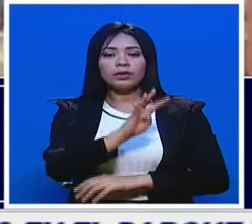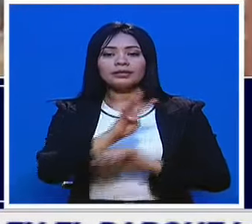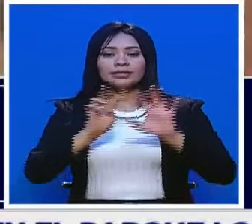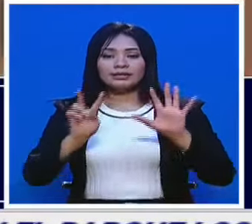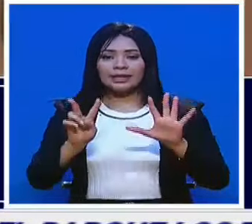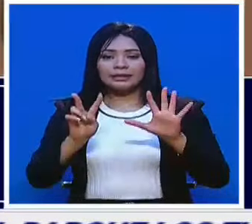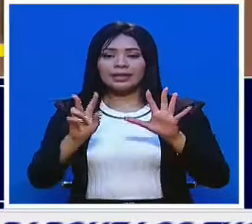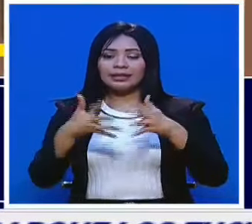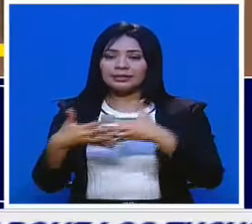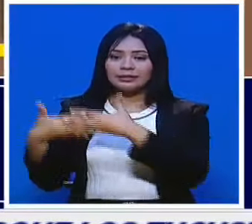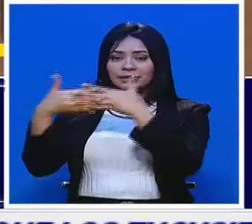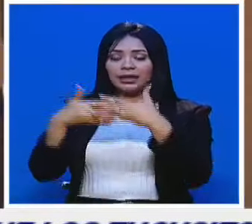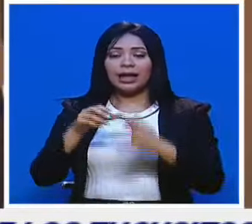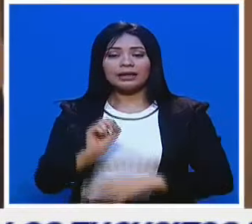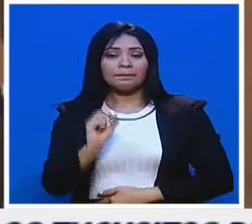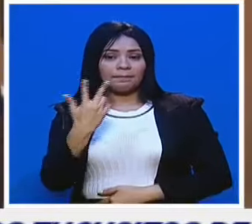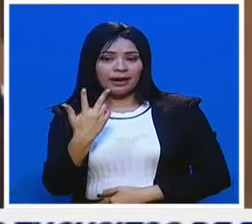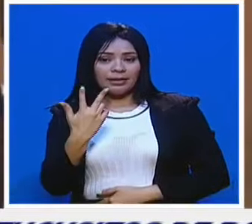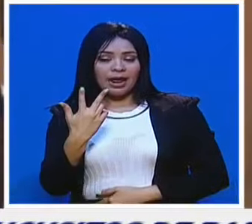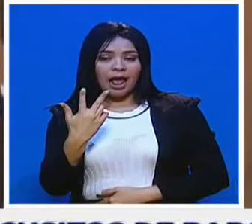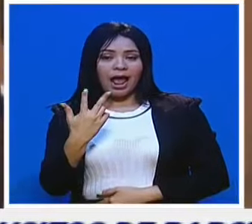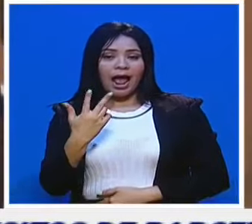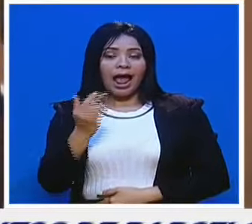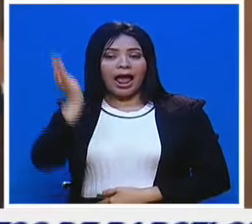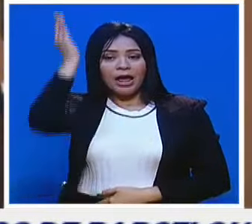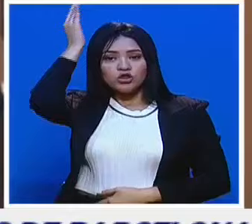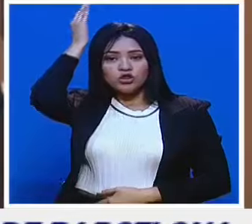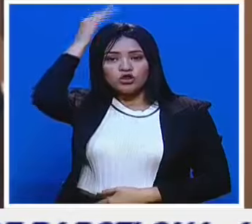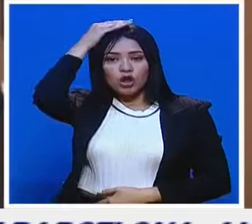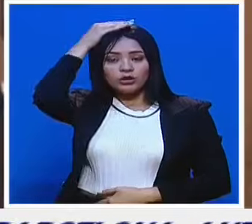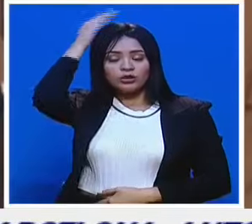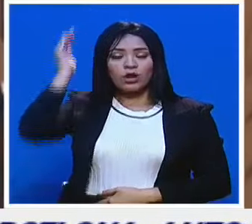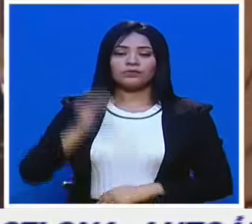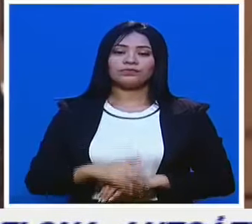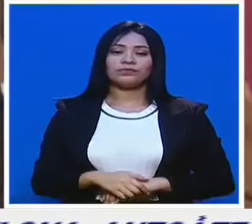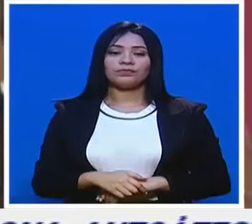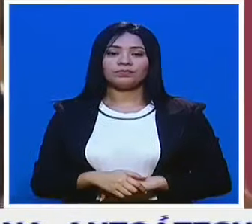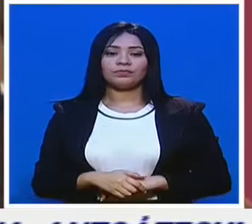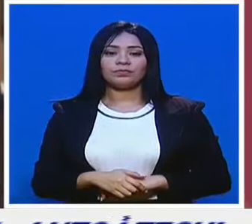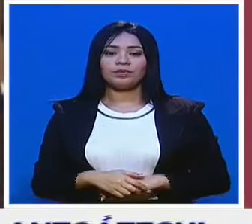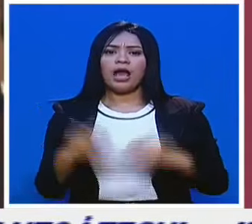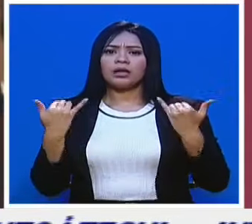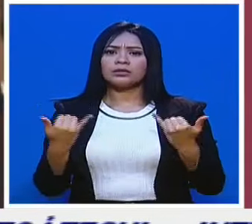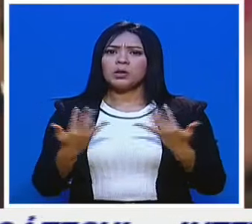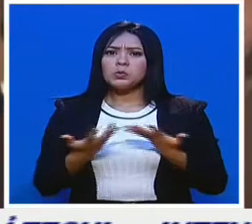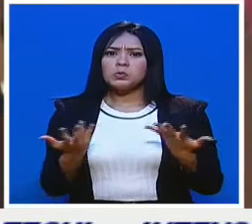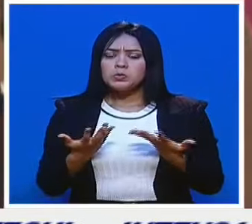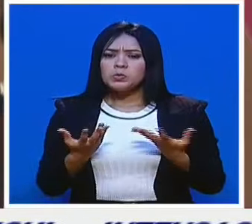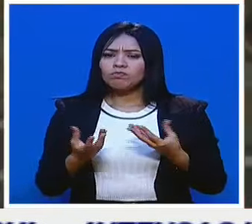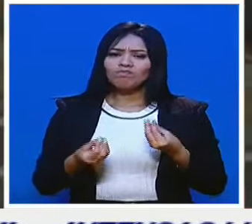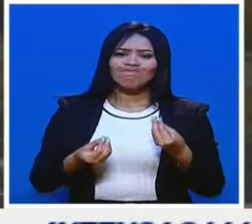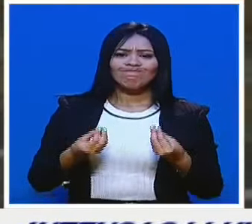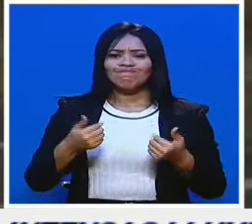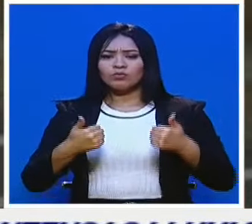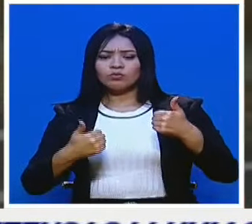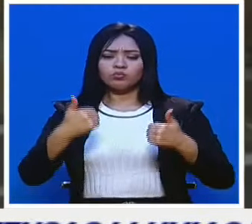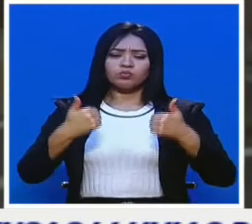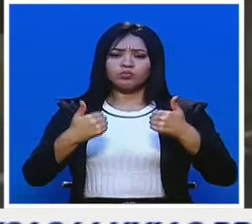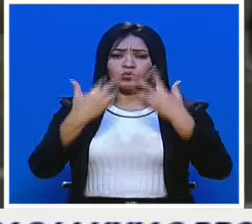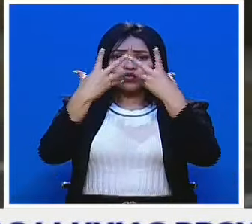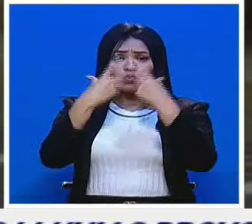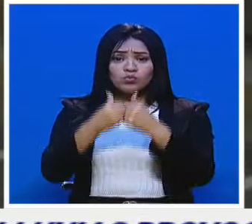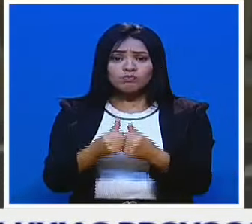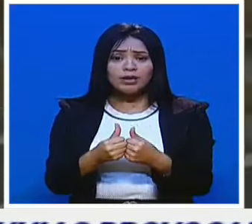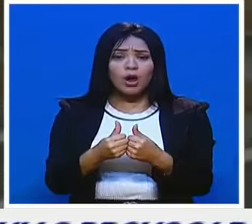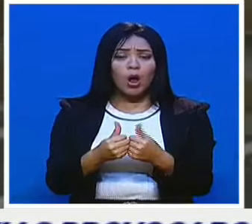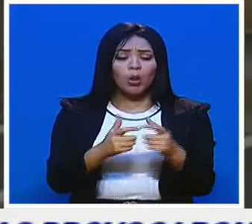Unidos, Kamala Harris. Y Donald Trump están contendiendo por ocupar esta posición con números muy cerrados